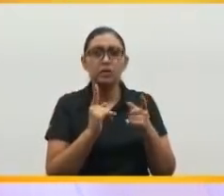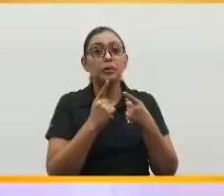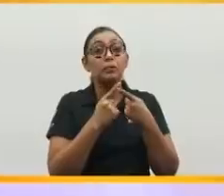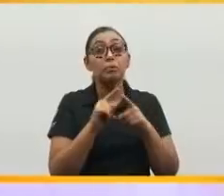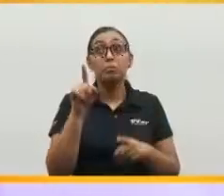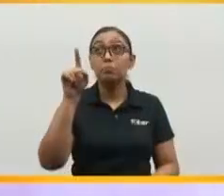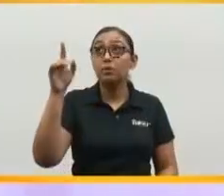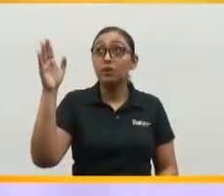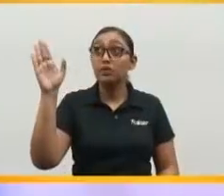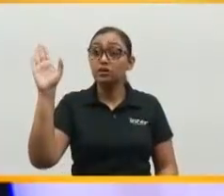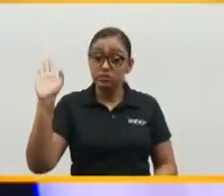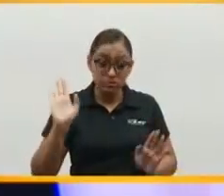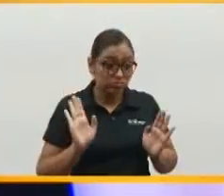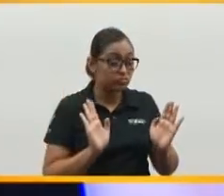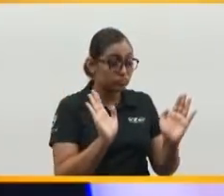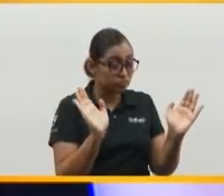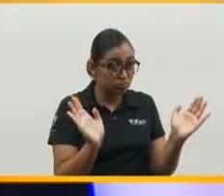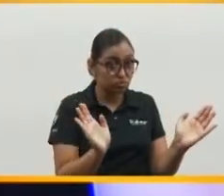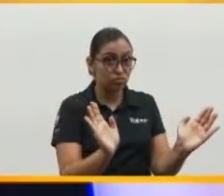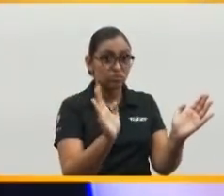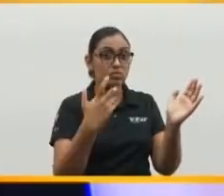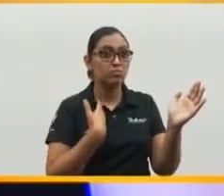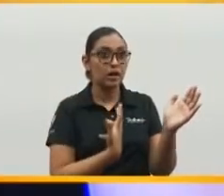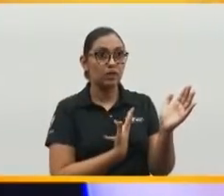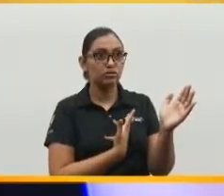nos empuja para ver cómo vamos a reaccionar.